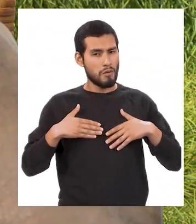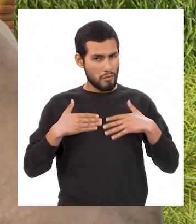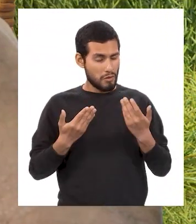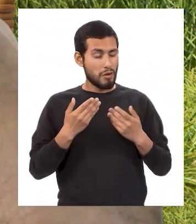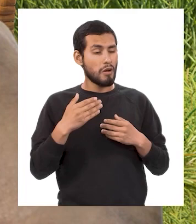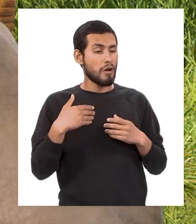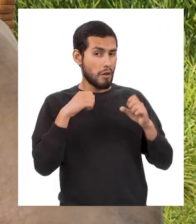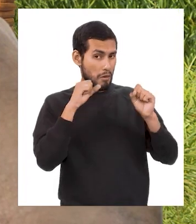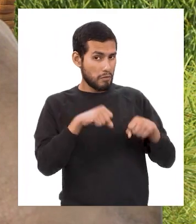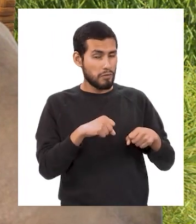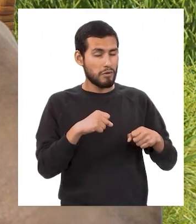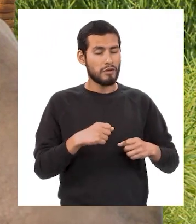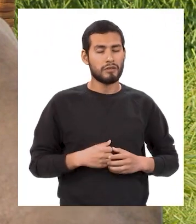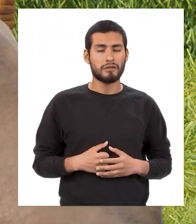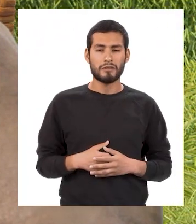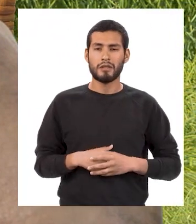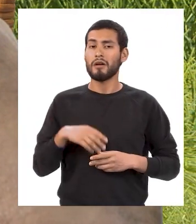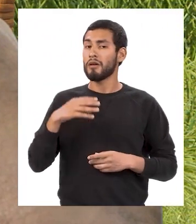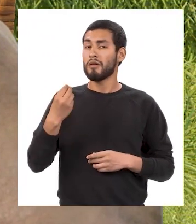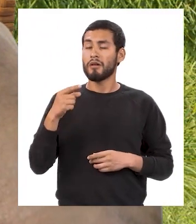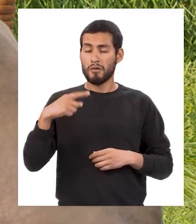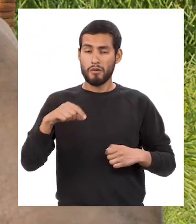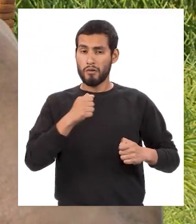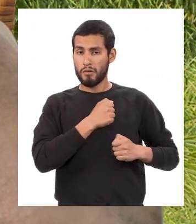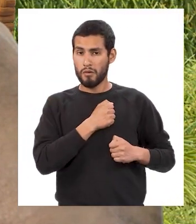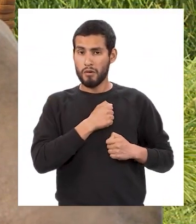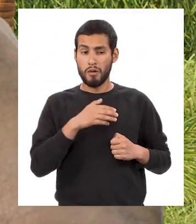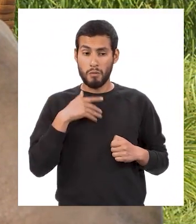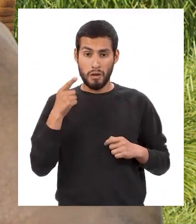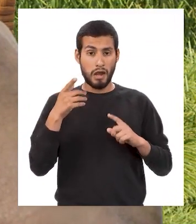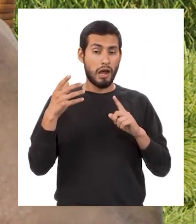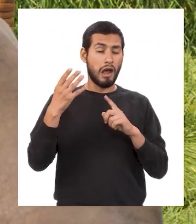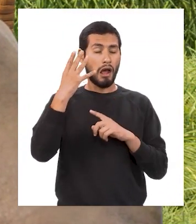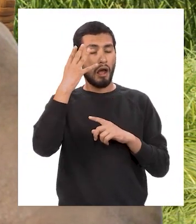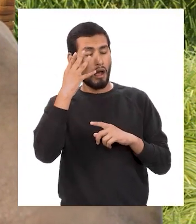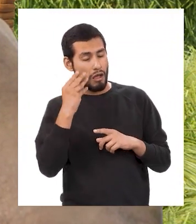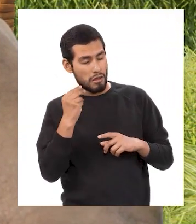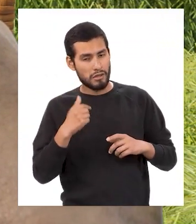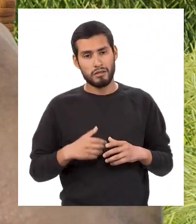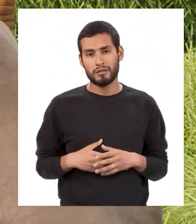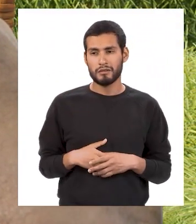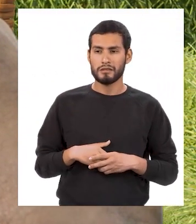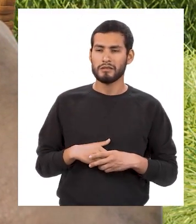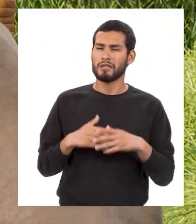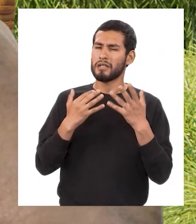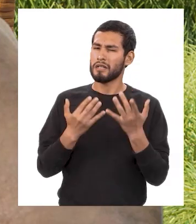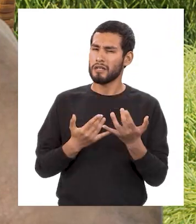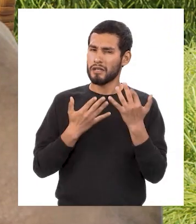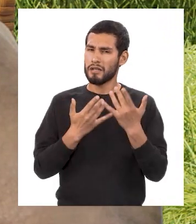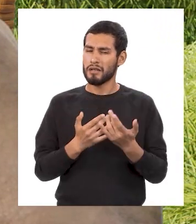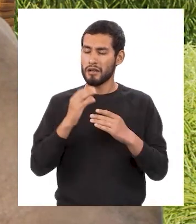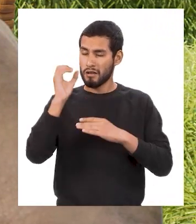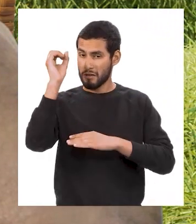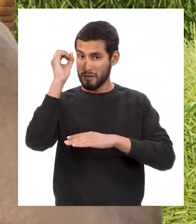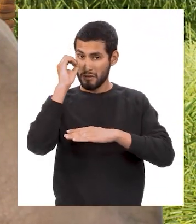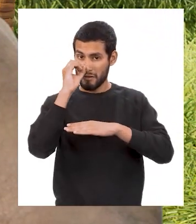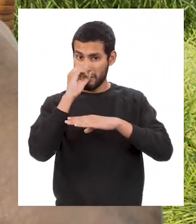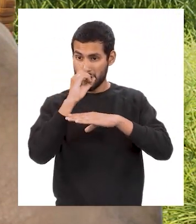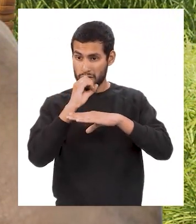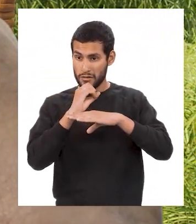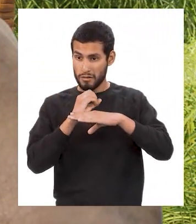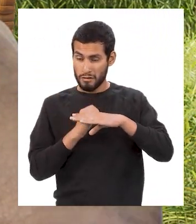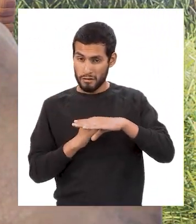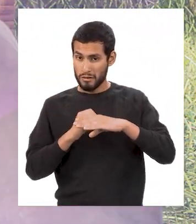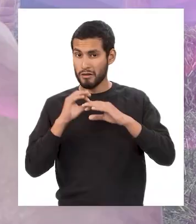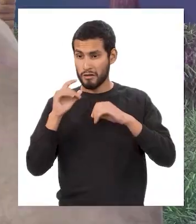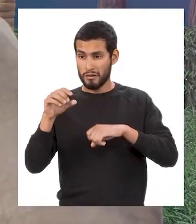anochecer, que es cuando podremos tener mejor posibilidad, ya que los guardias podrían sucumbir al sueño. Esperaron entonces